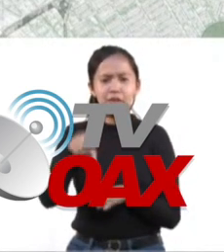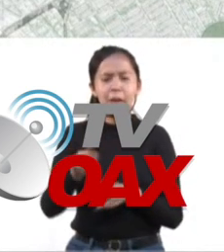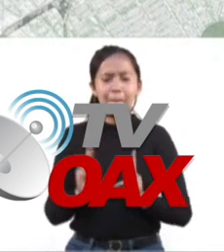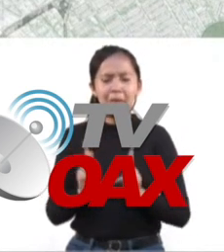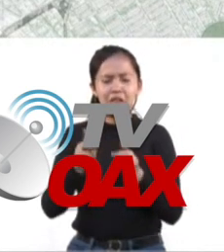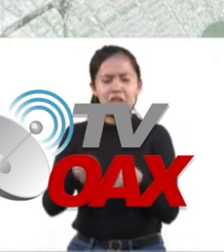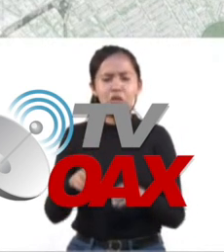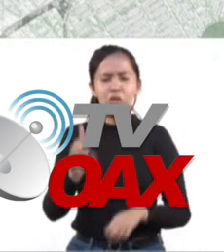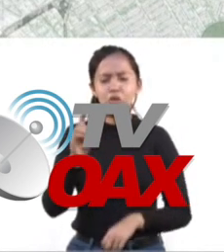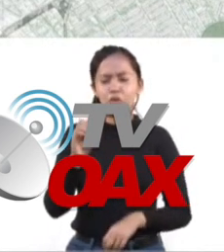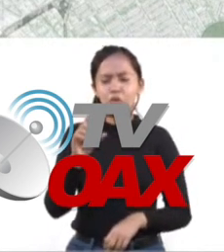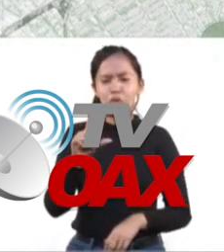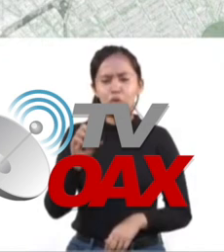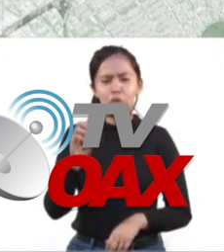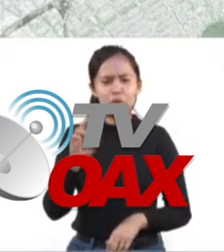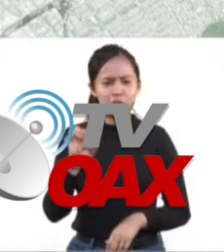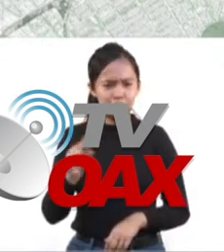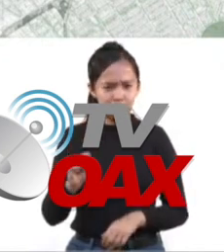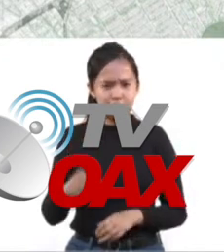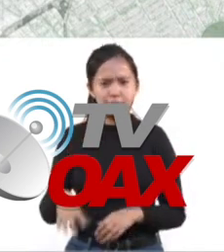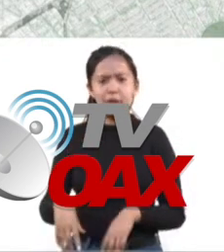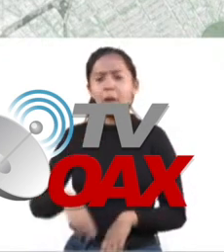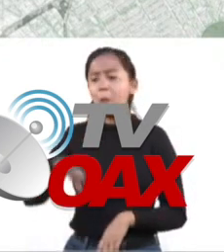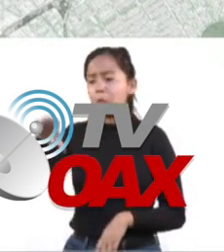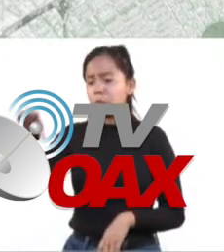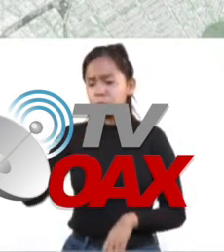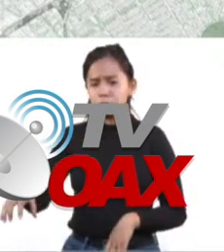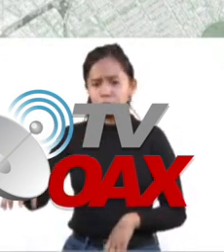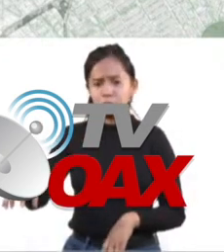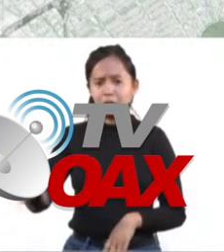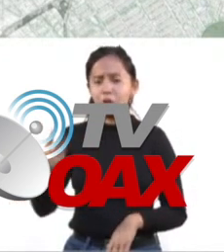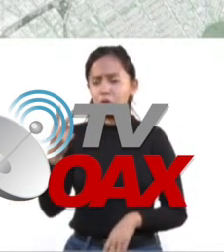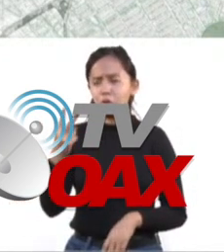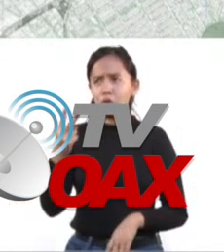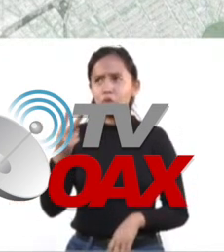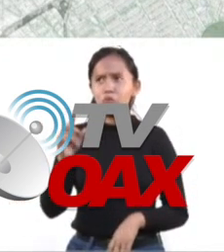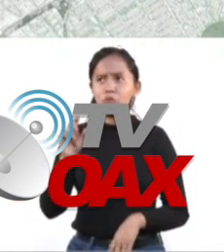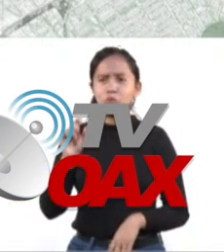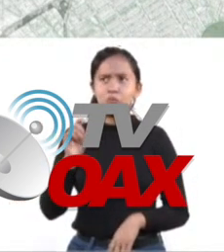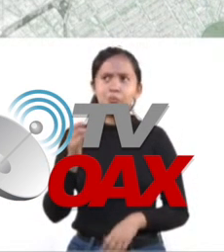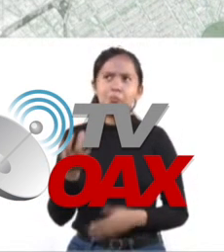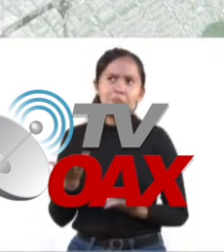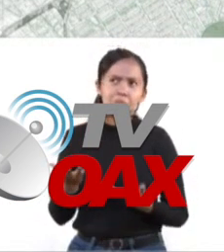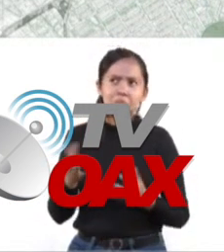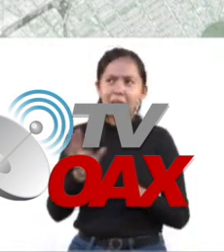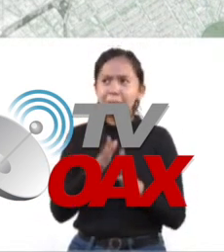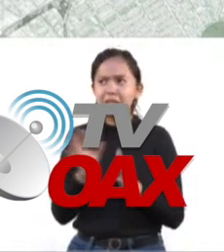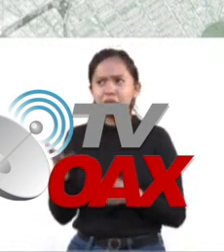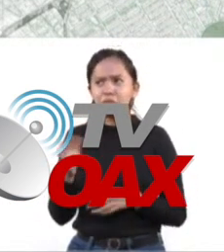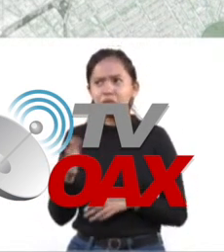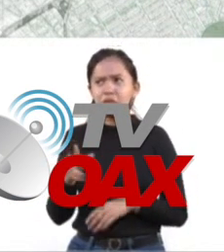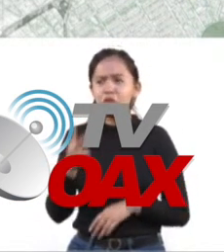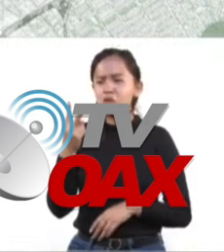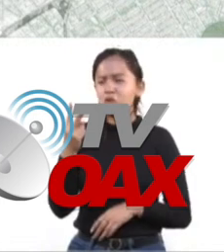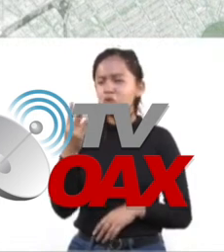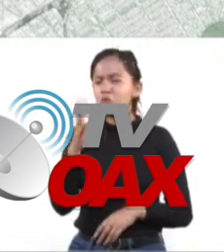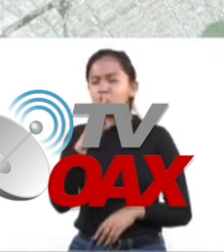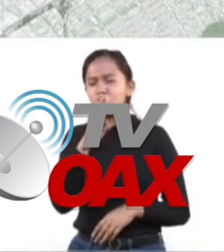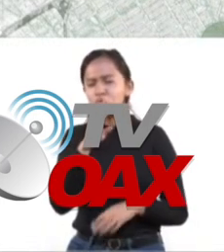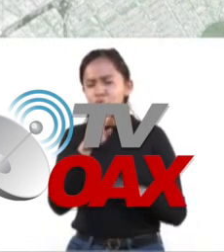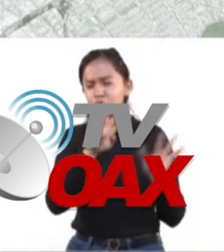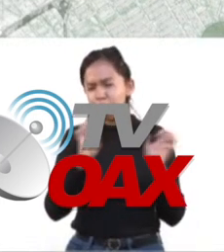de Dolores. Pasamos a la siguiente, a 2.70, bueno, a otros 900